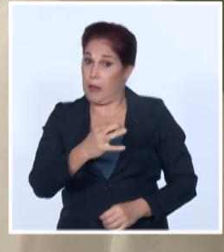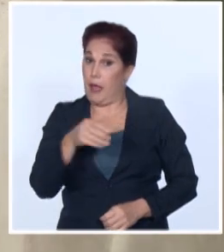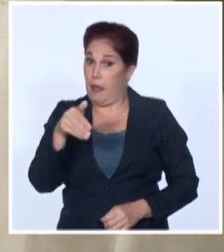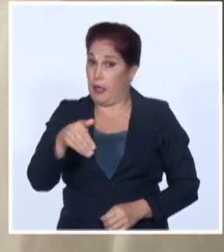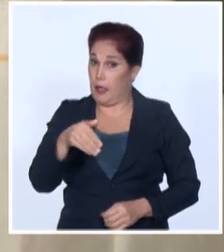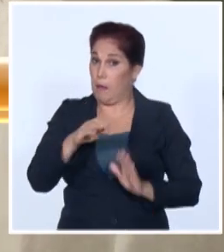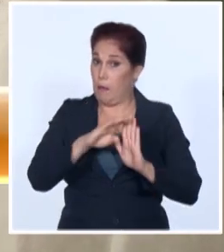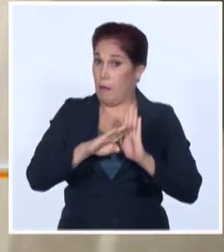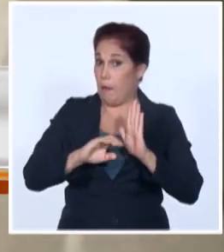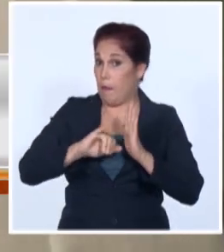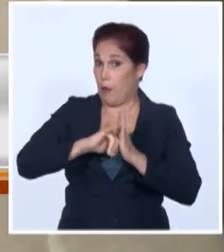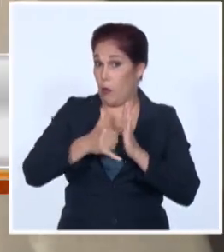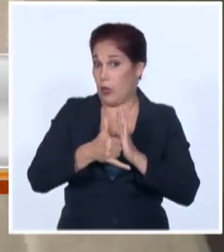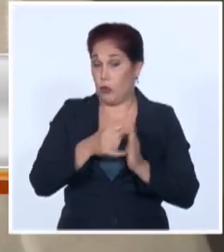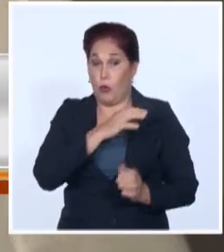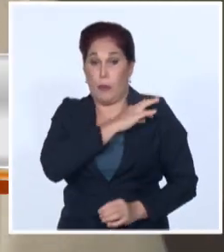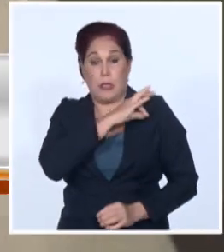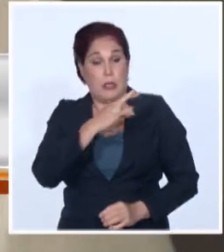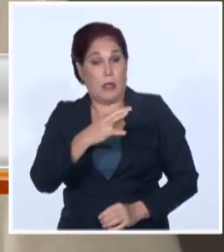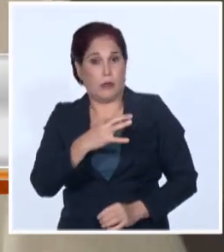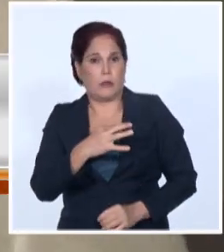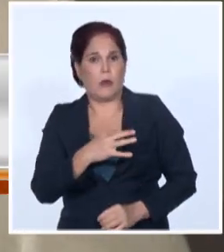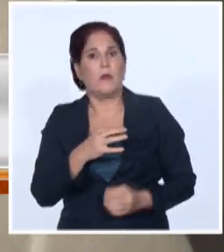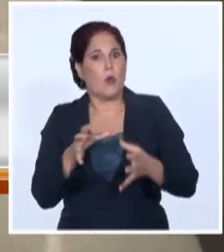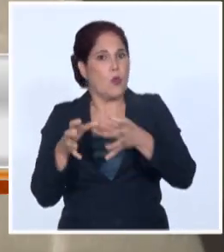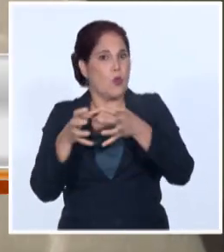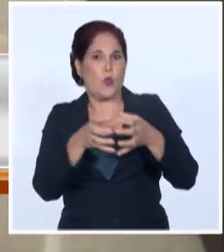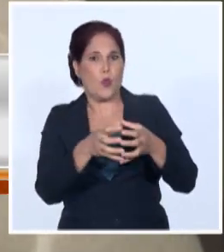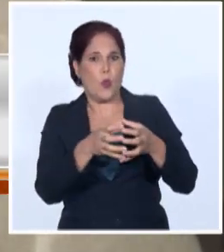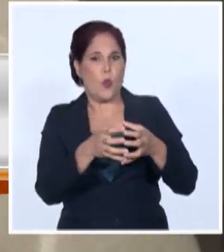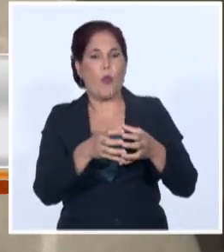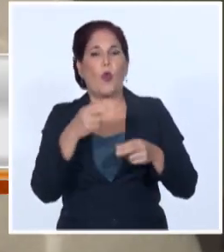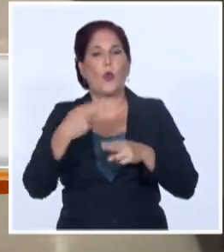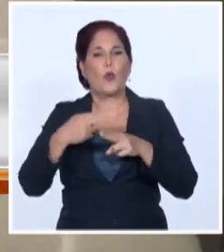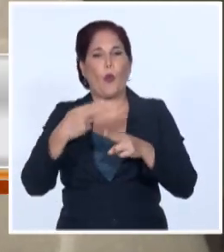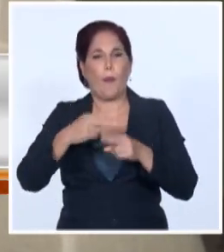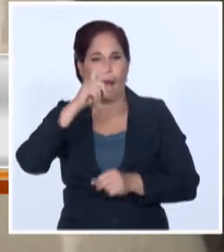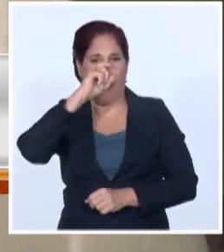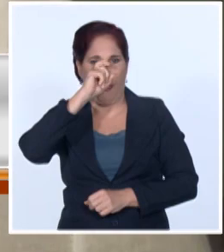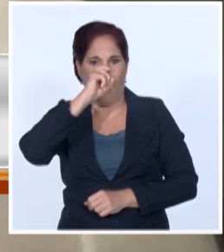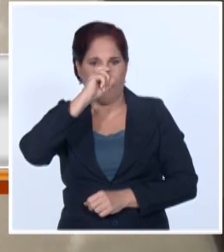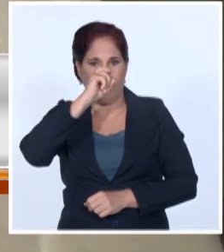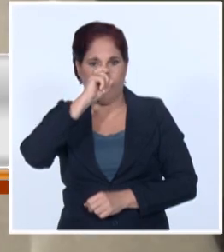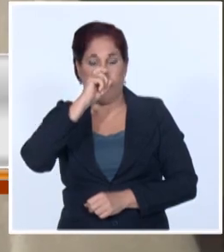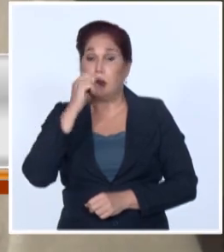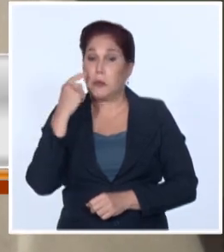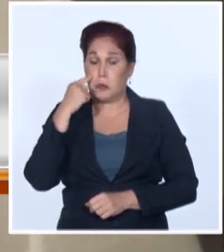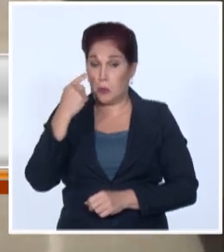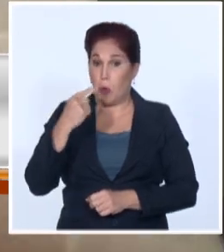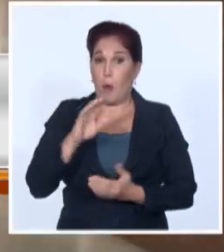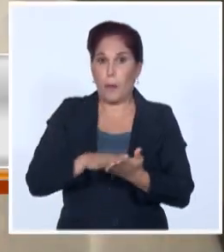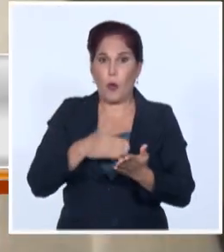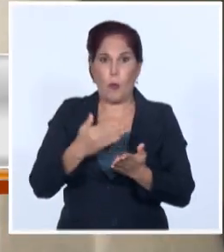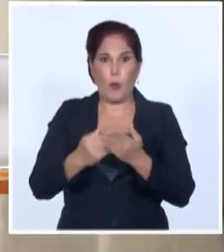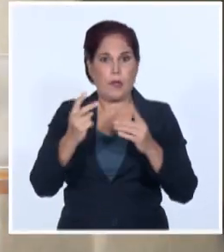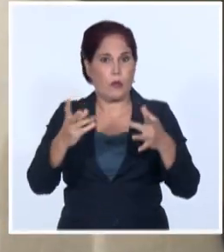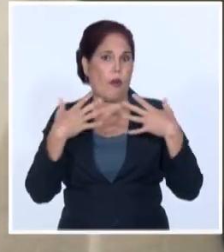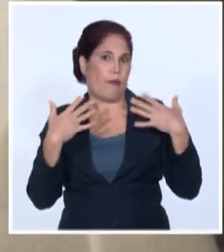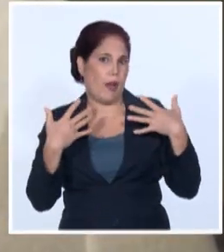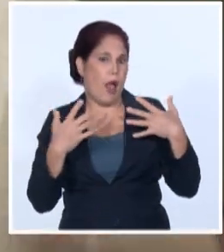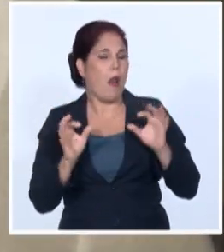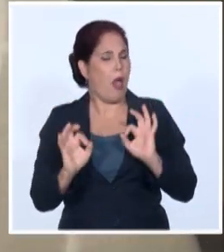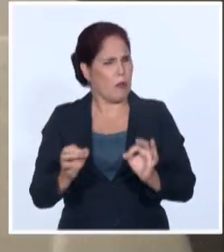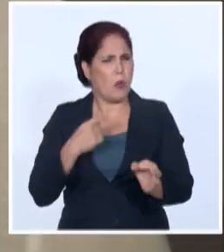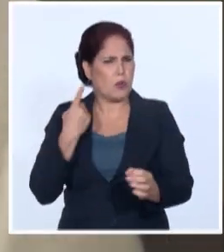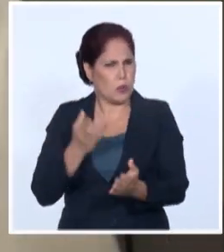esta peña y vengo con el grupo Vestir la Edad con la propuesta de este verano que ya está culminando, pero todavía nos